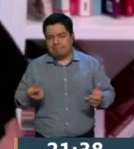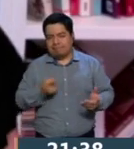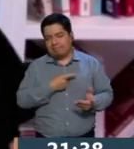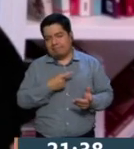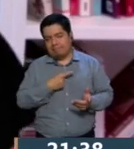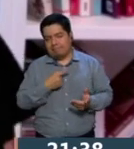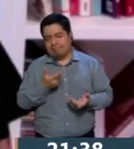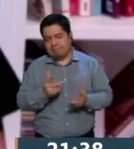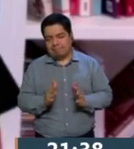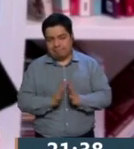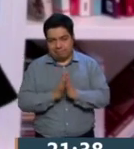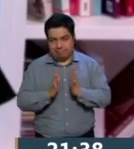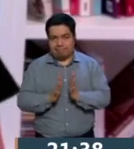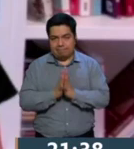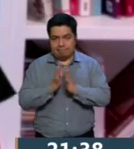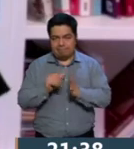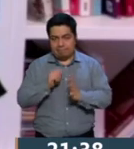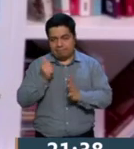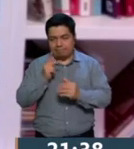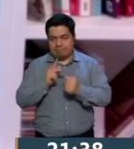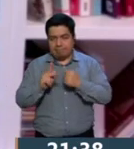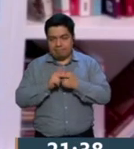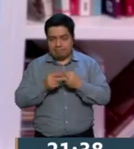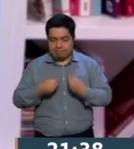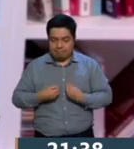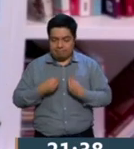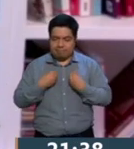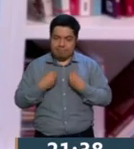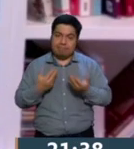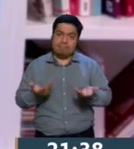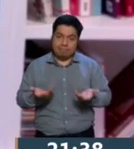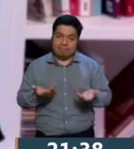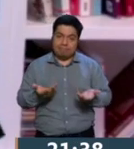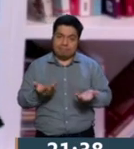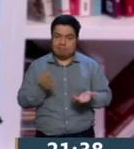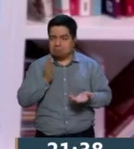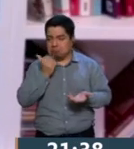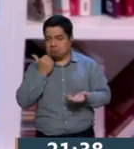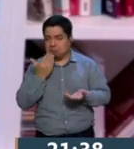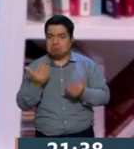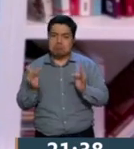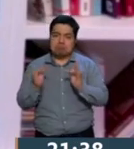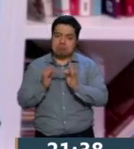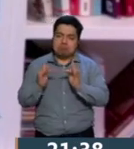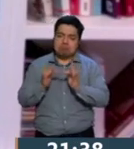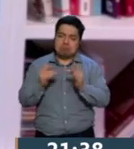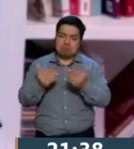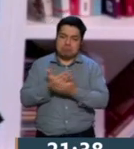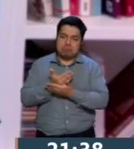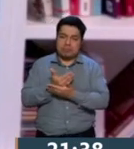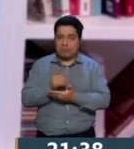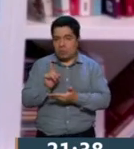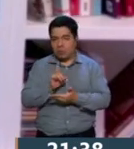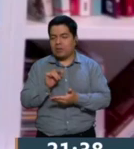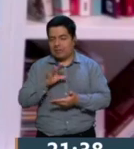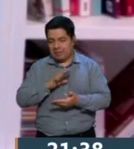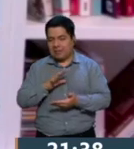pues, partícipes quienes radican fuera, o sea, si no, no serían, digamos, no tendrían conexión alguna con el país de origen, y no, al